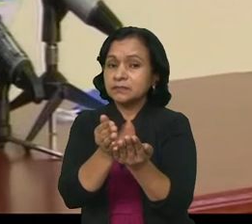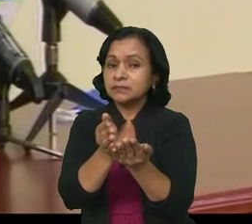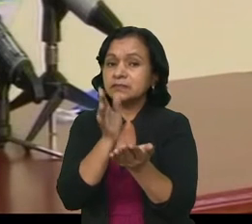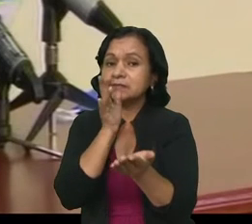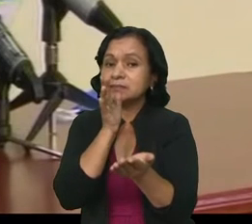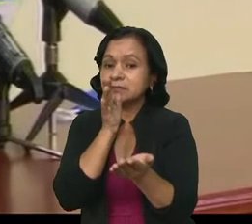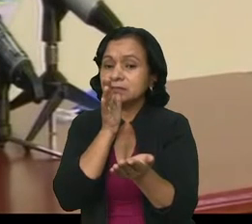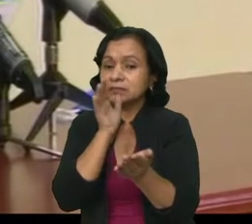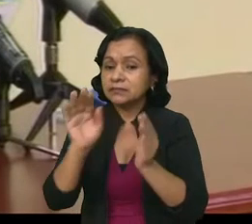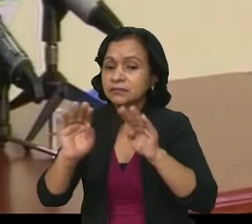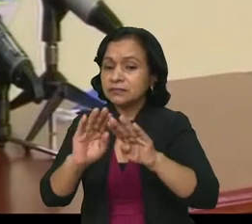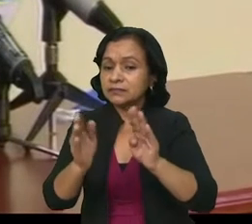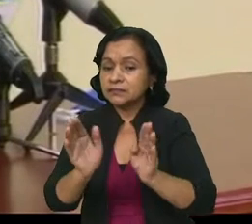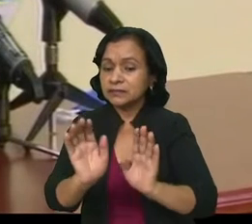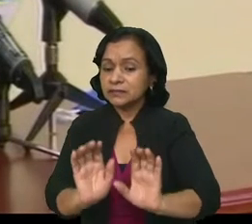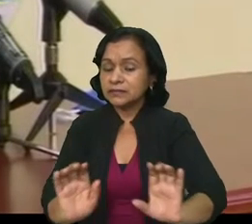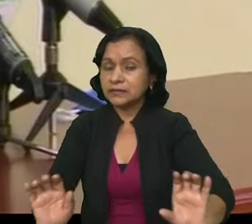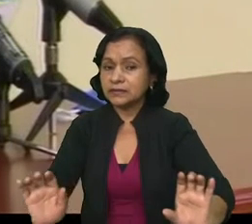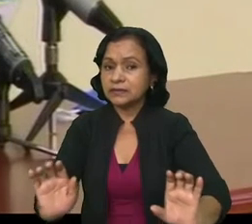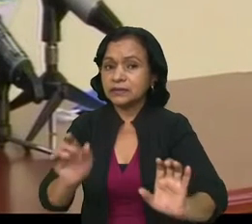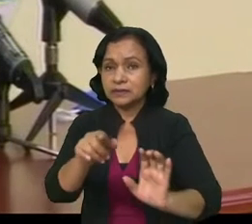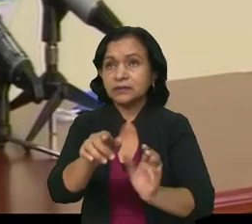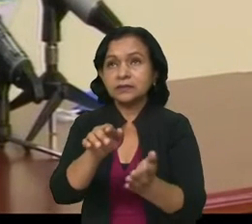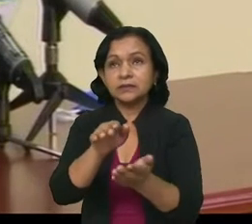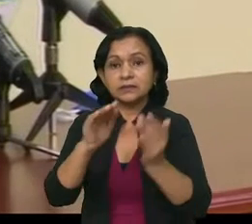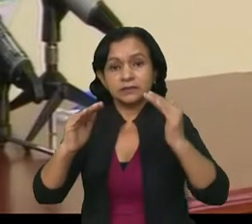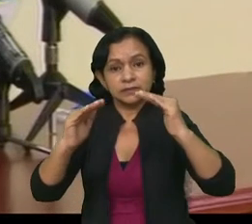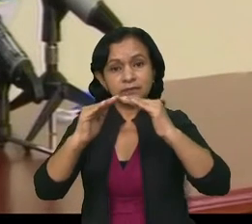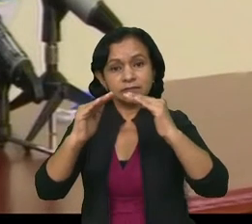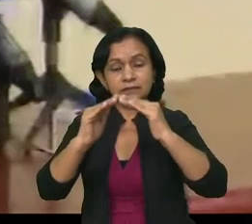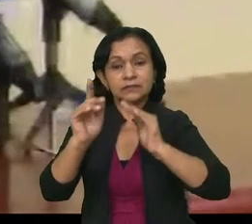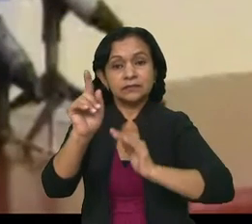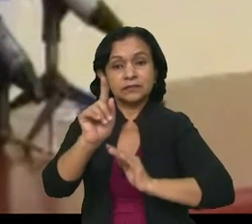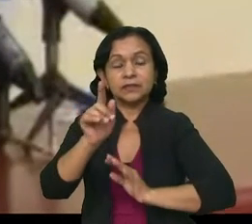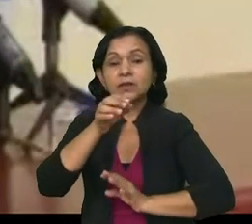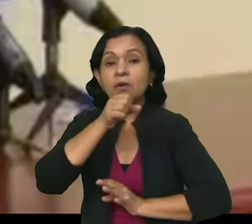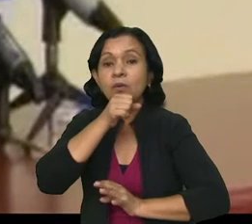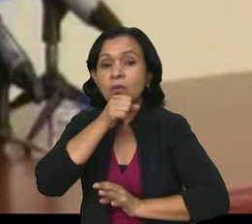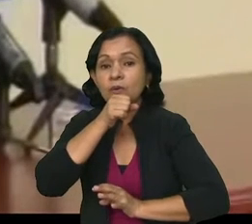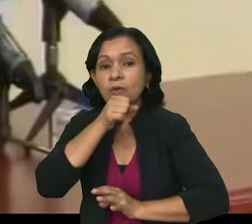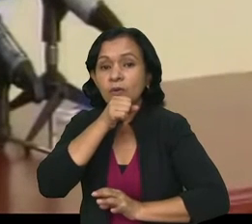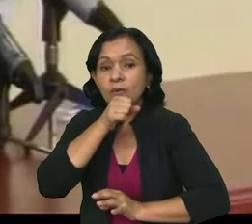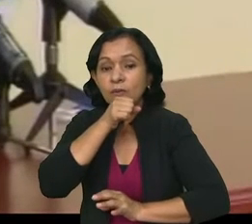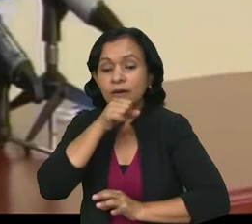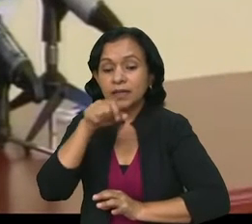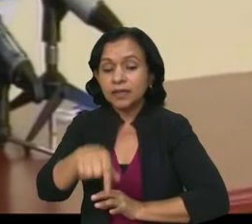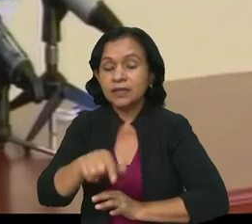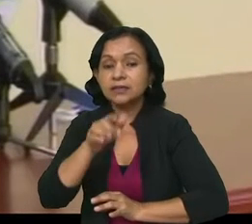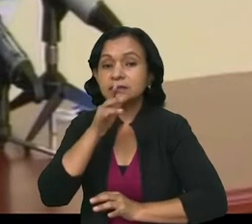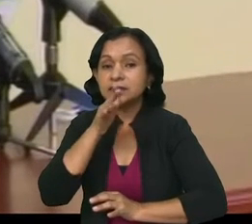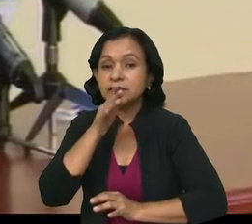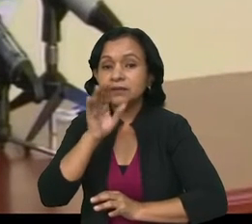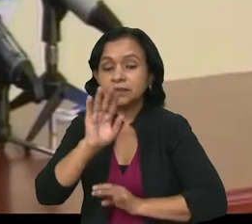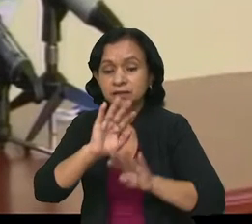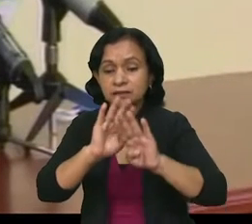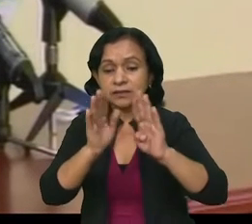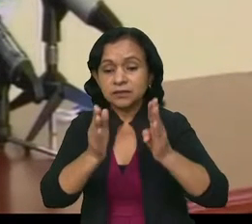velada en la comarca del Bálsamo, en la casa de la tía abuela de la víctima, Filomena Dávila Ochoa.